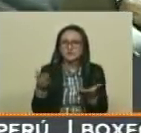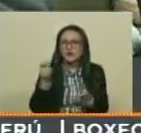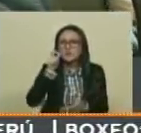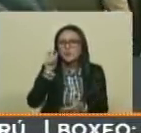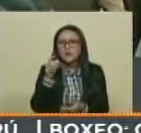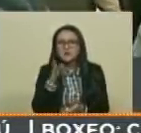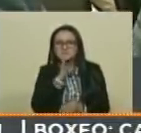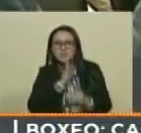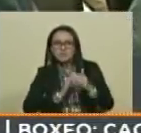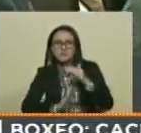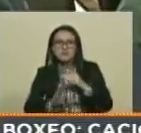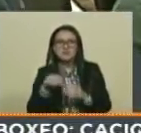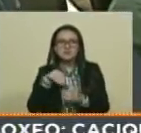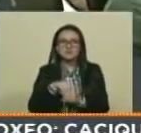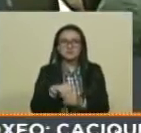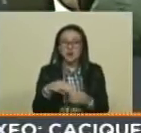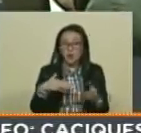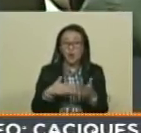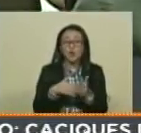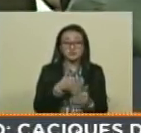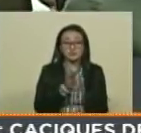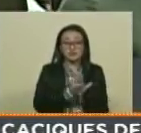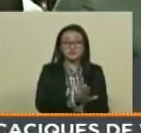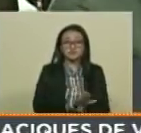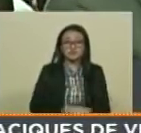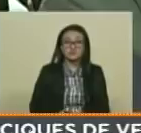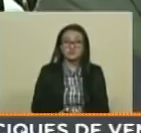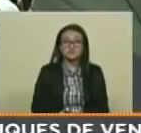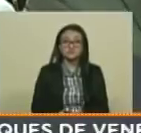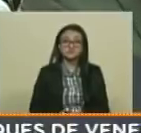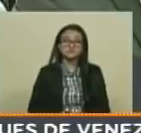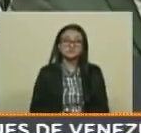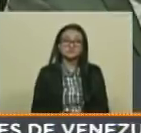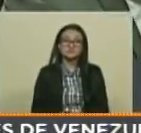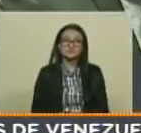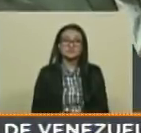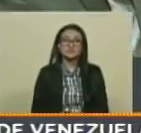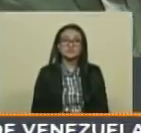Caracas. Contra eso es que actúa este flagelo.